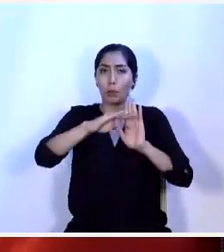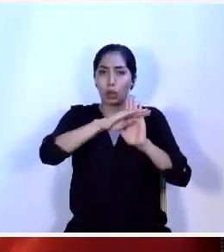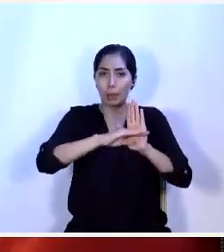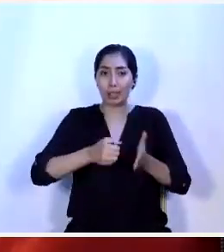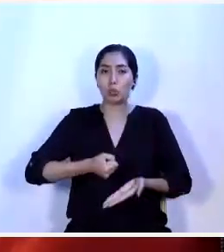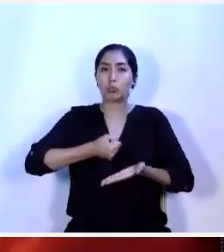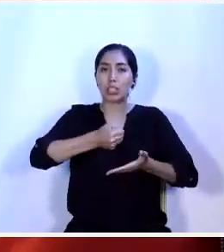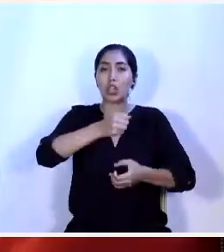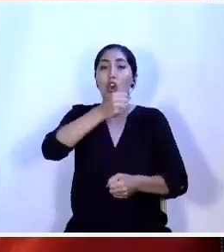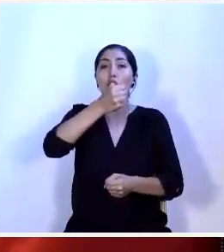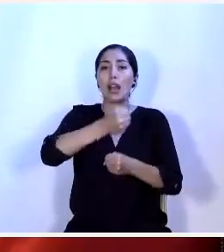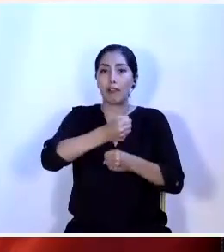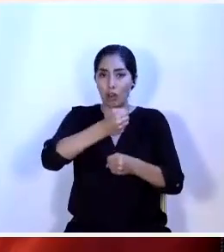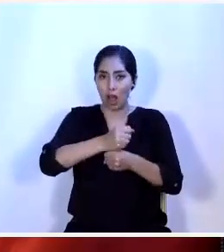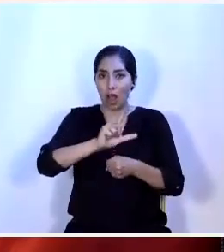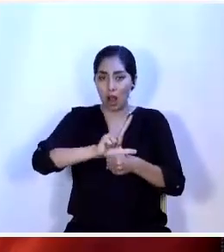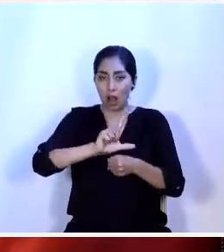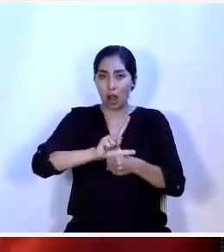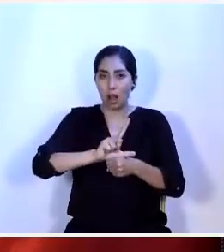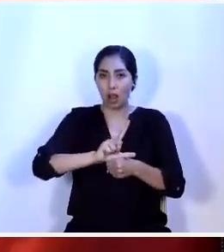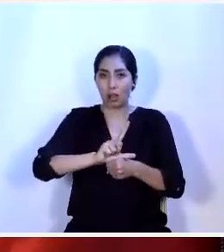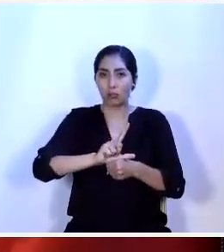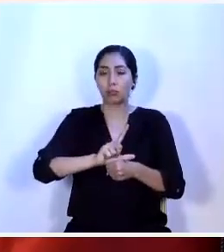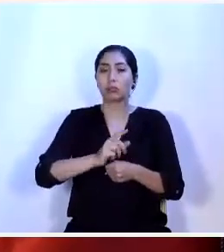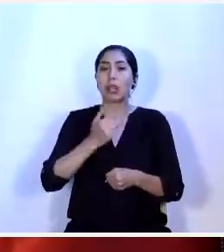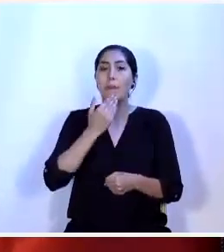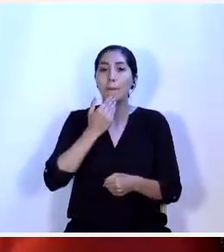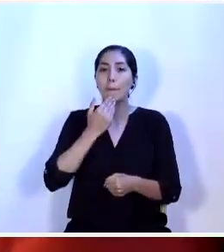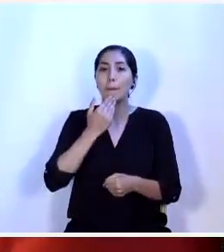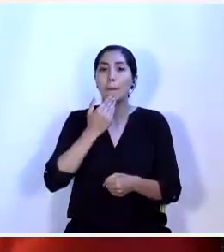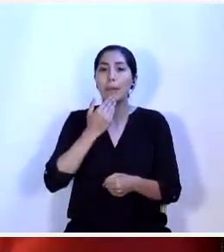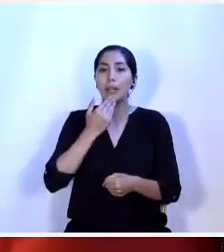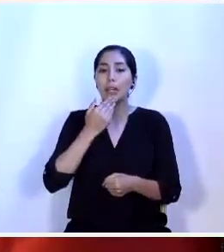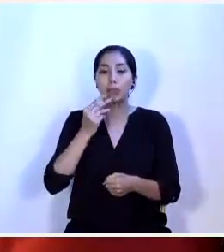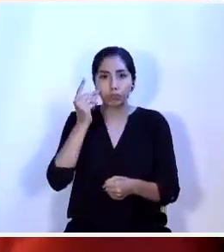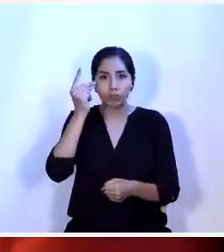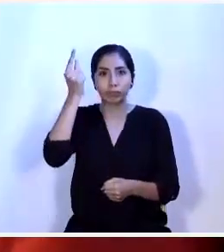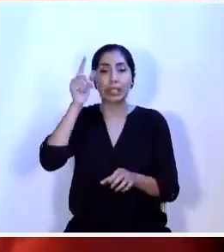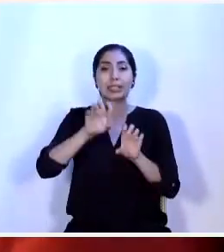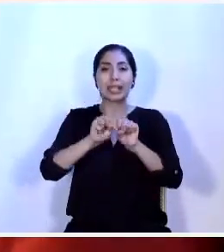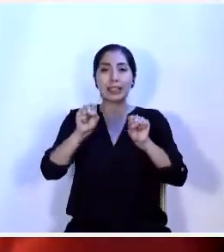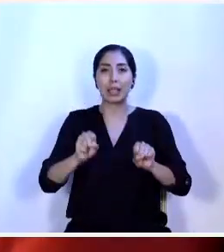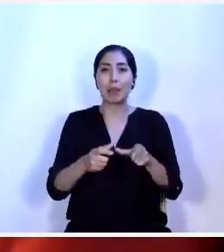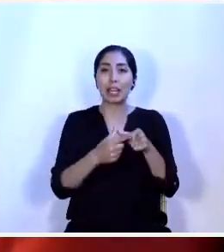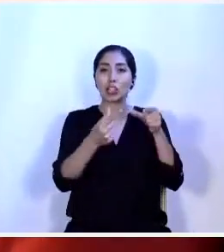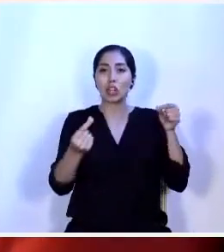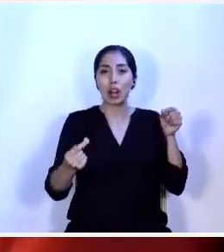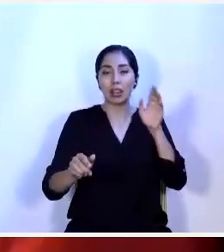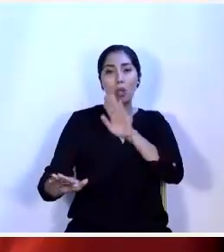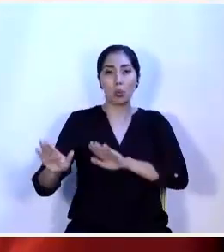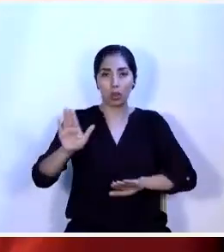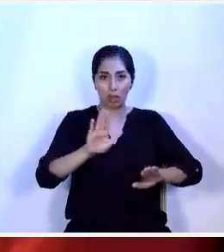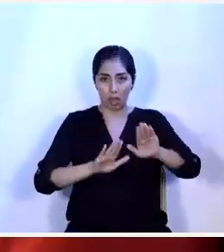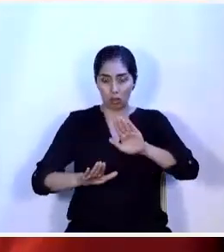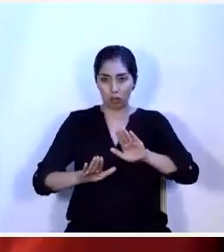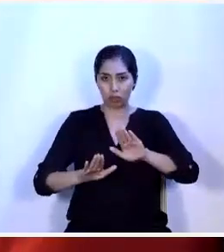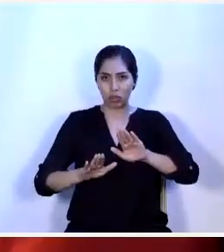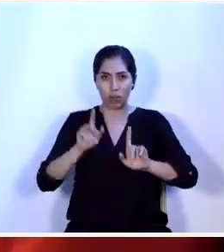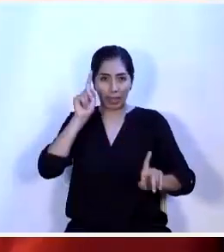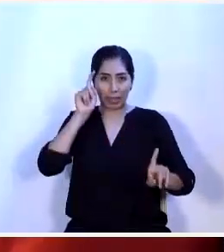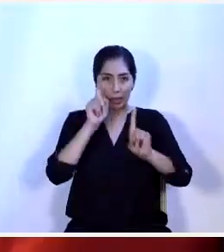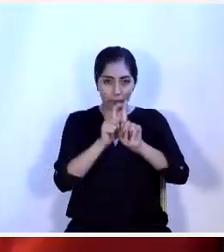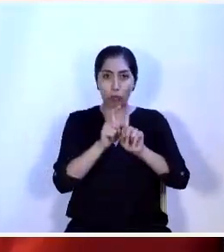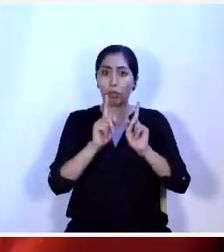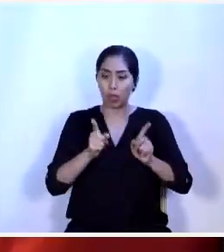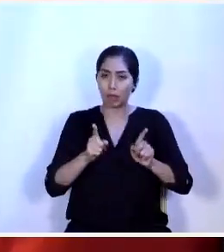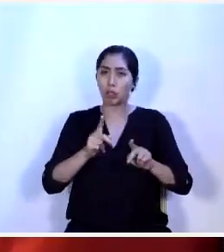laborales y junto con este desafío de corto plazo vamos a trabajar en la creación de un sistema nacional de cuidados que busque hacerse cargo del problema de